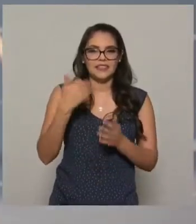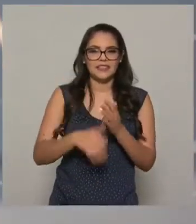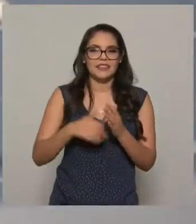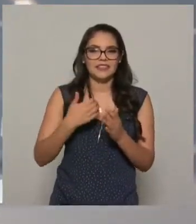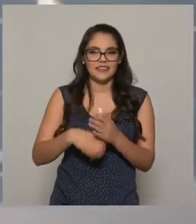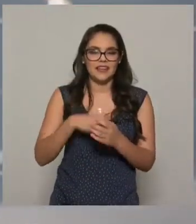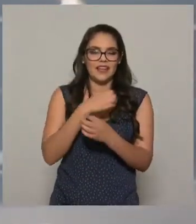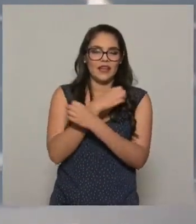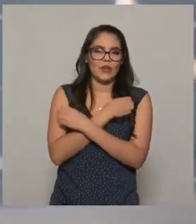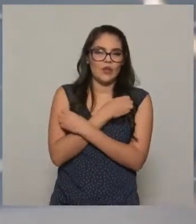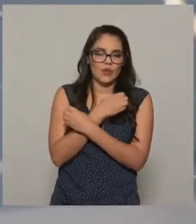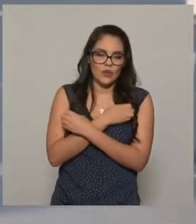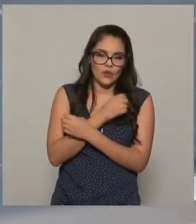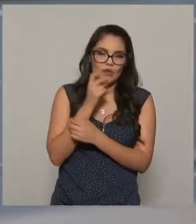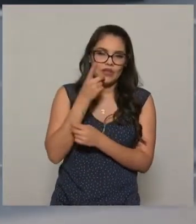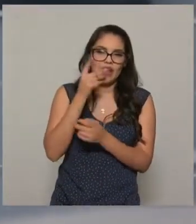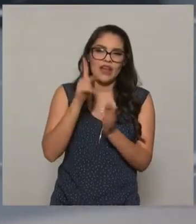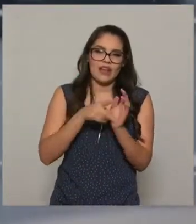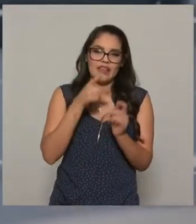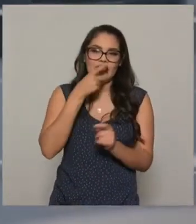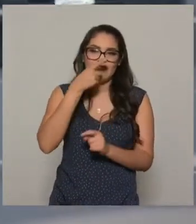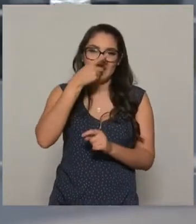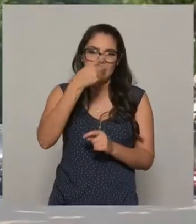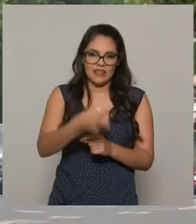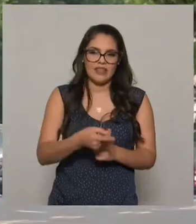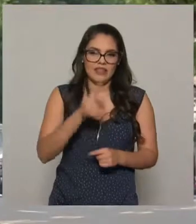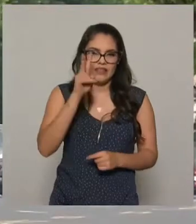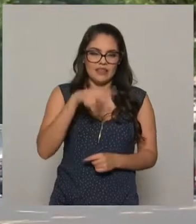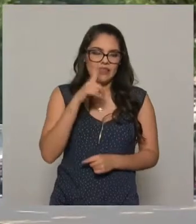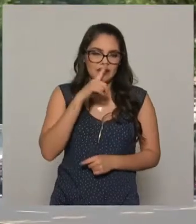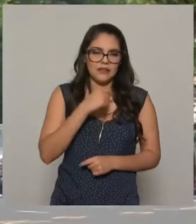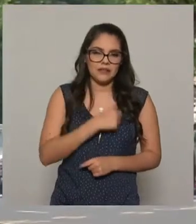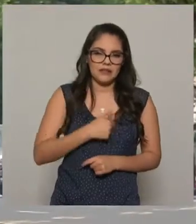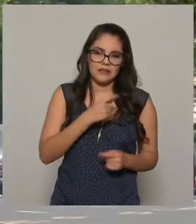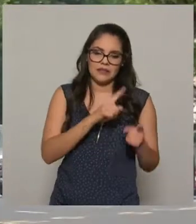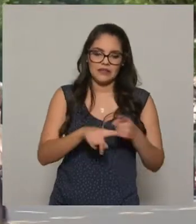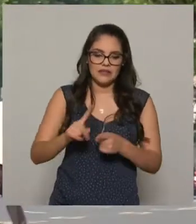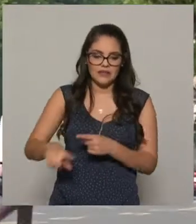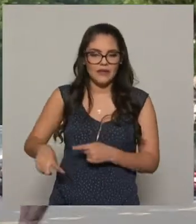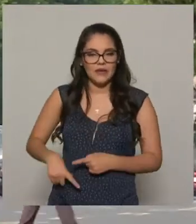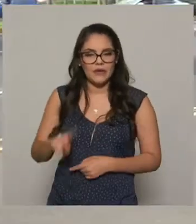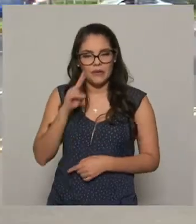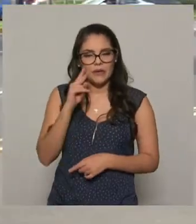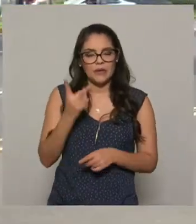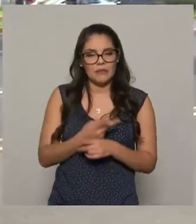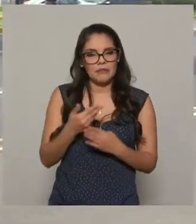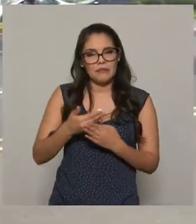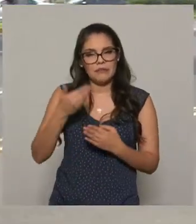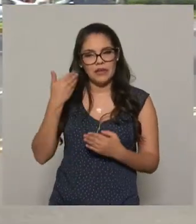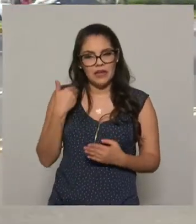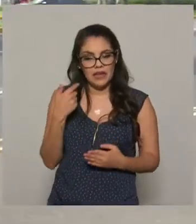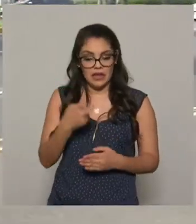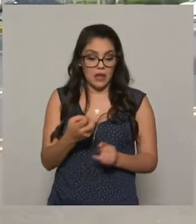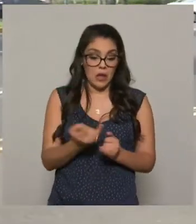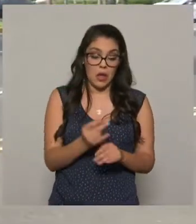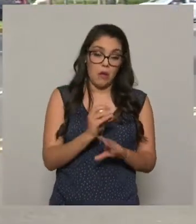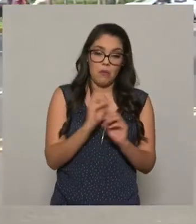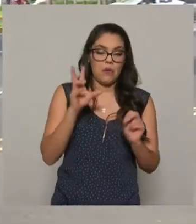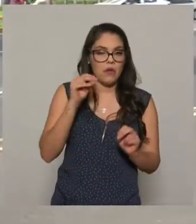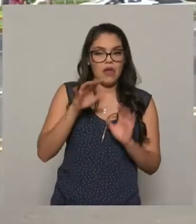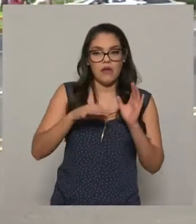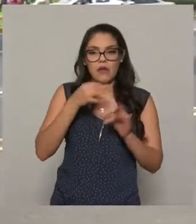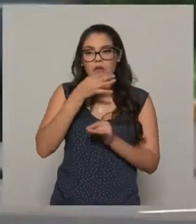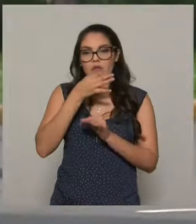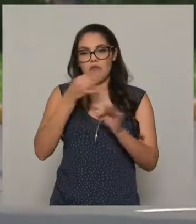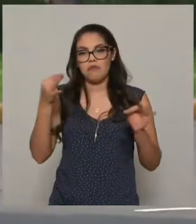digo, y reitero, lamentablemente en distintos gobiernos los hemos visto, este no es la excepción, se hacen de pronto anuncios como el que